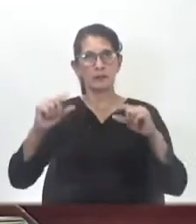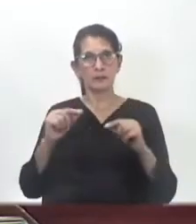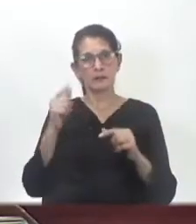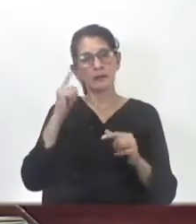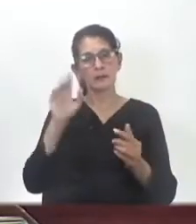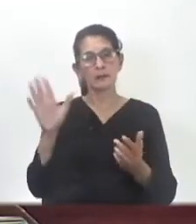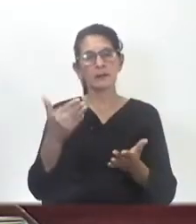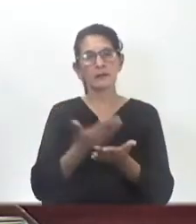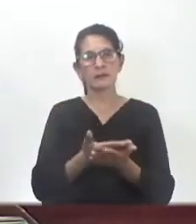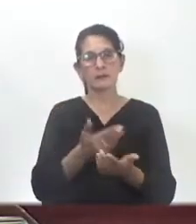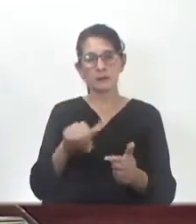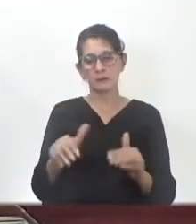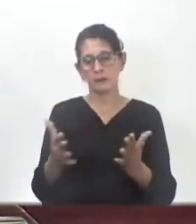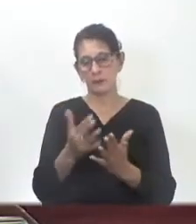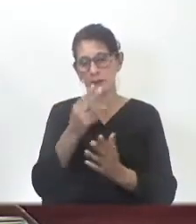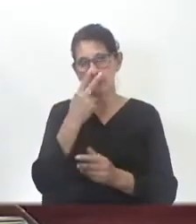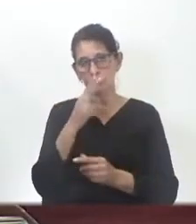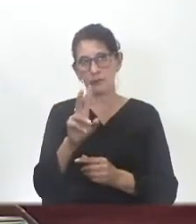ahora en el